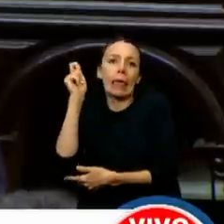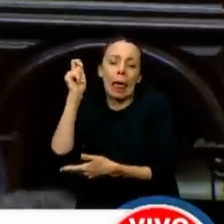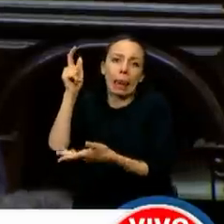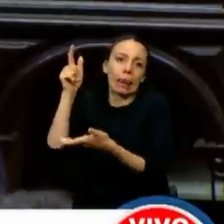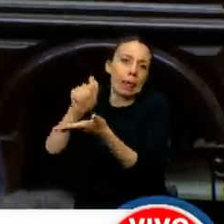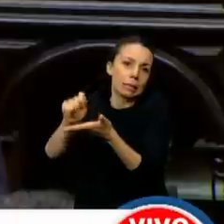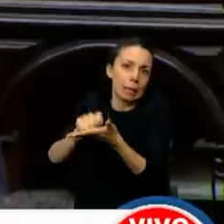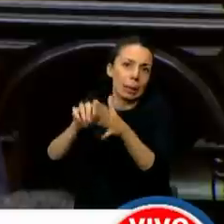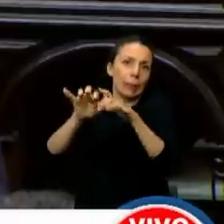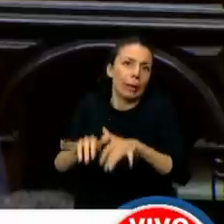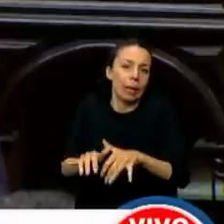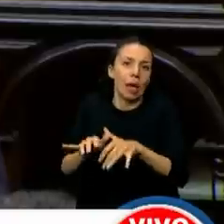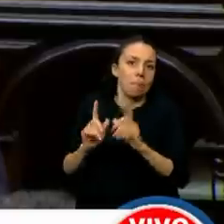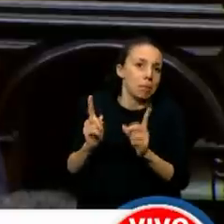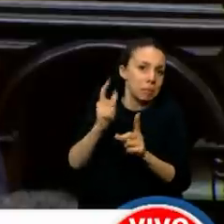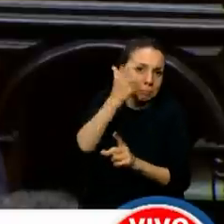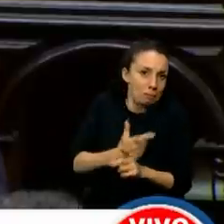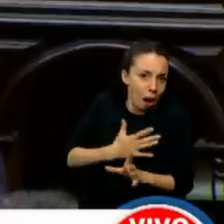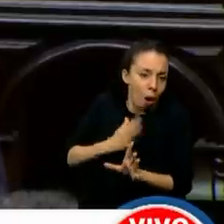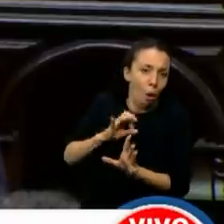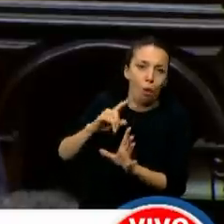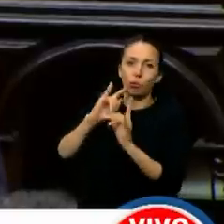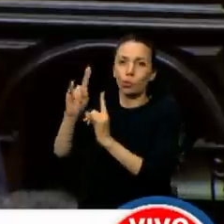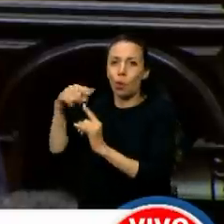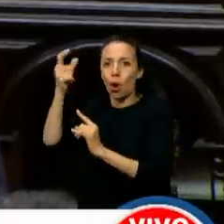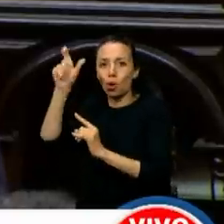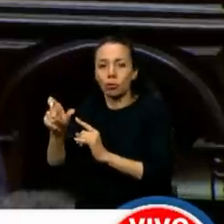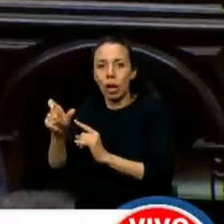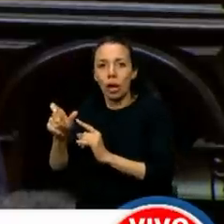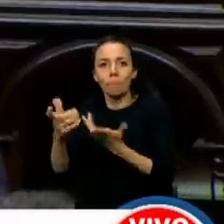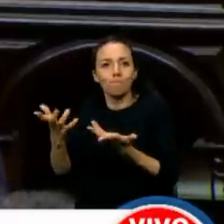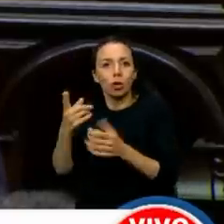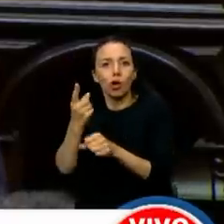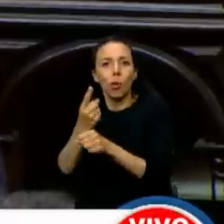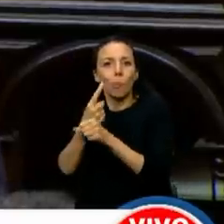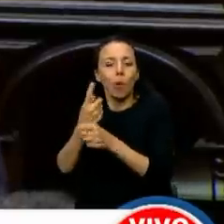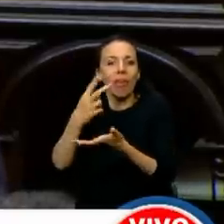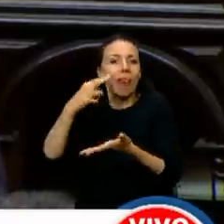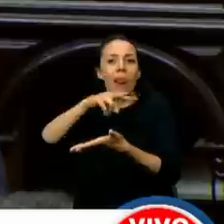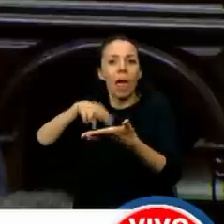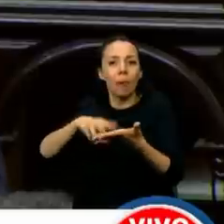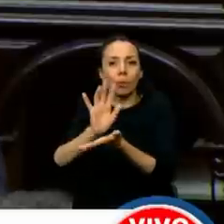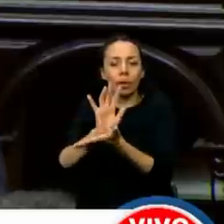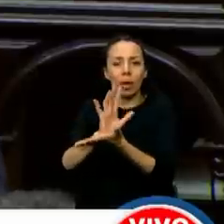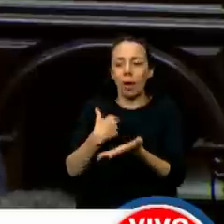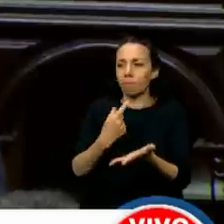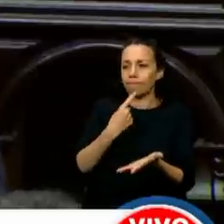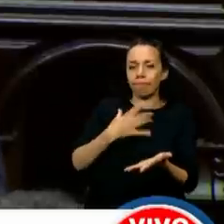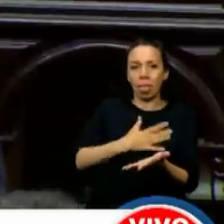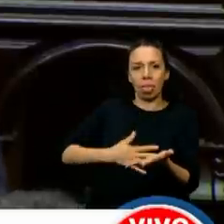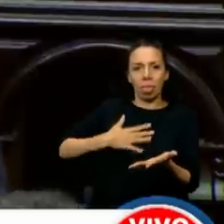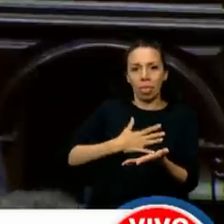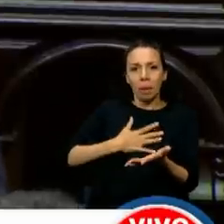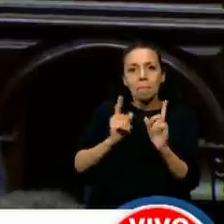ellos o por otro precisamente esa es la razón por la cual no se puede leer porque no se puede saber si se expresa la voluntad del diputado